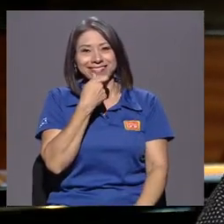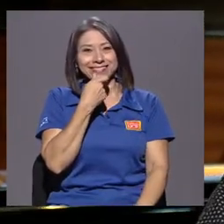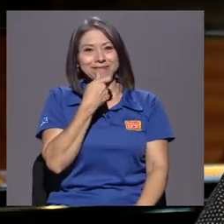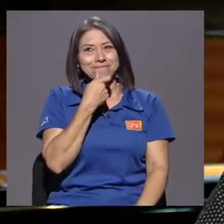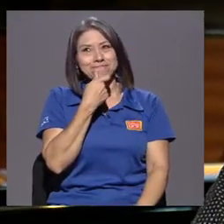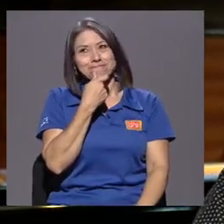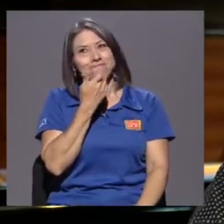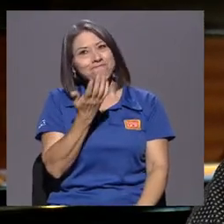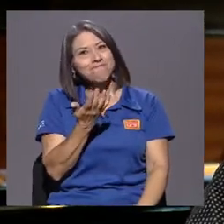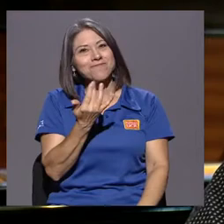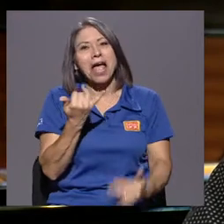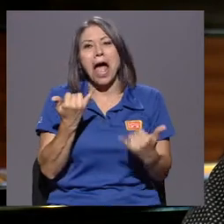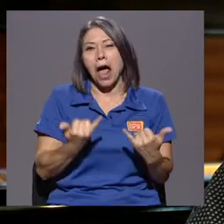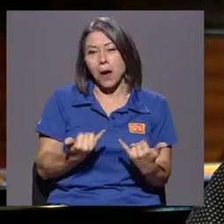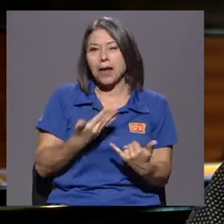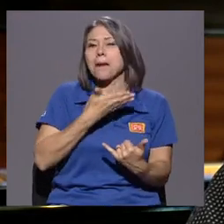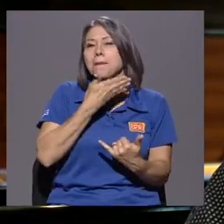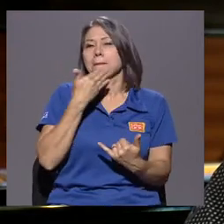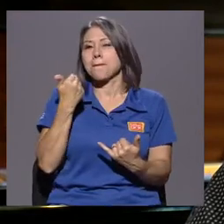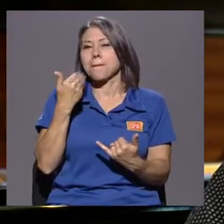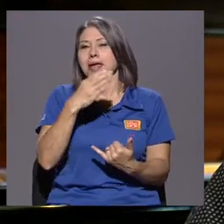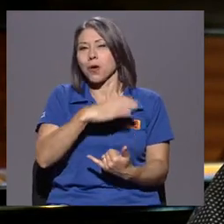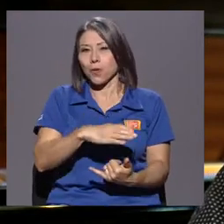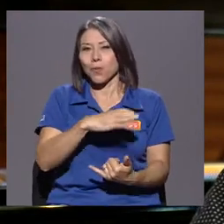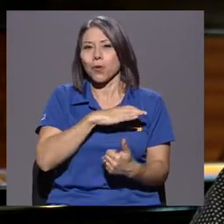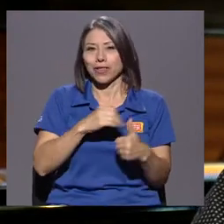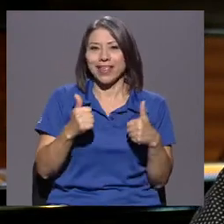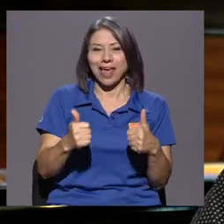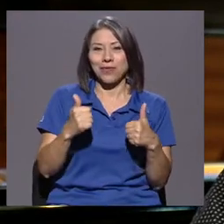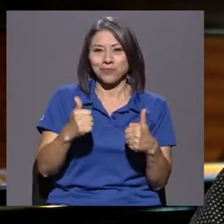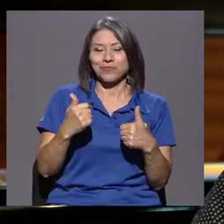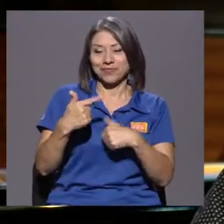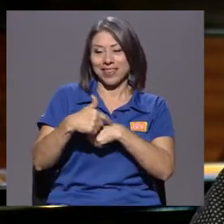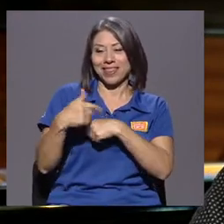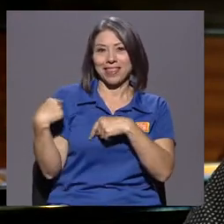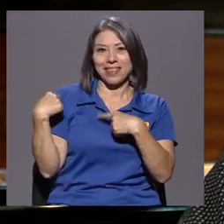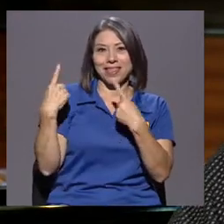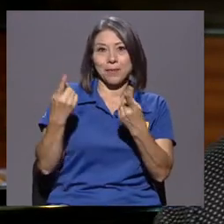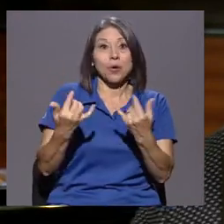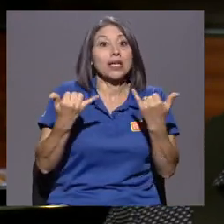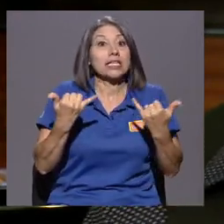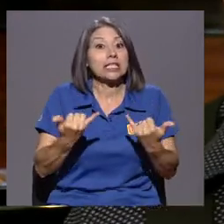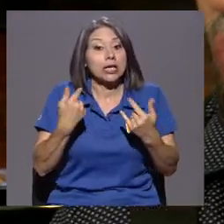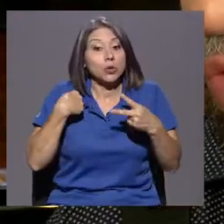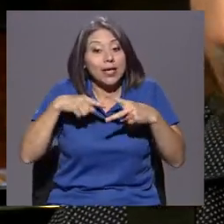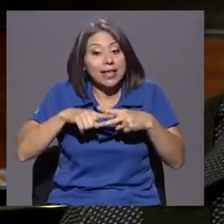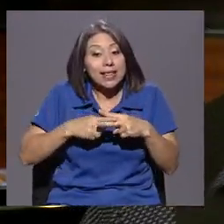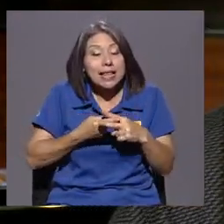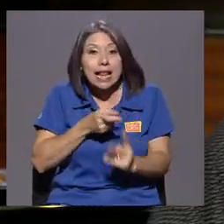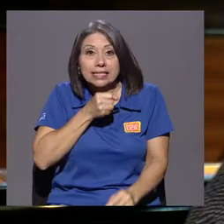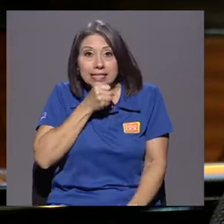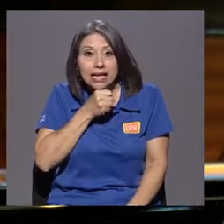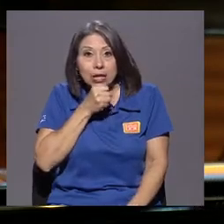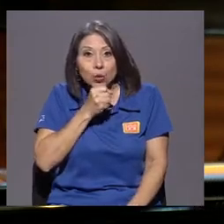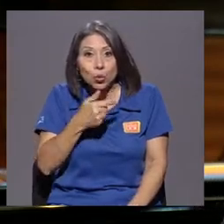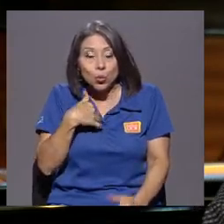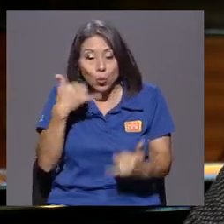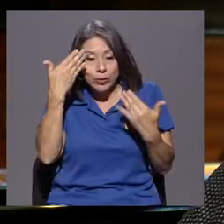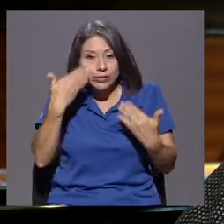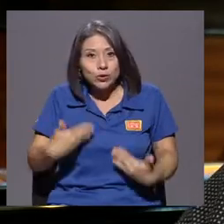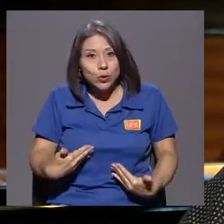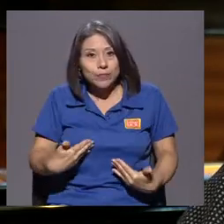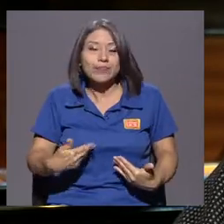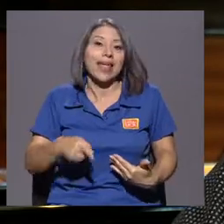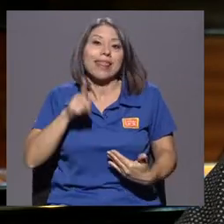me he hecho mejor portado con el paso del tiempo y entrando ya en la senectud como estoy he tenido